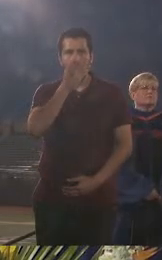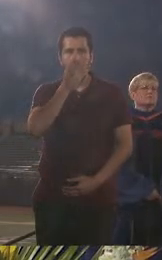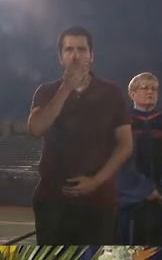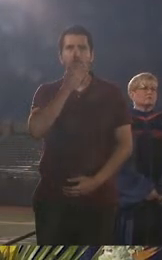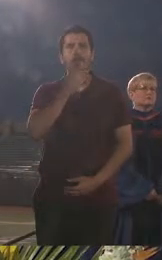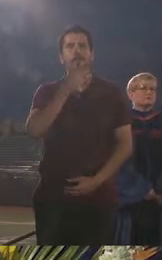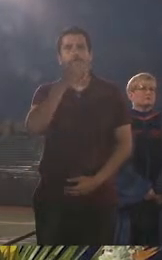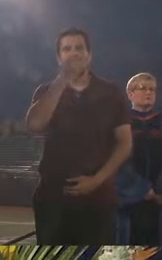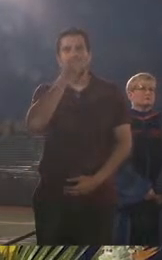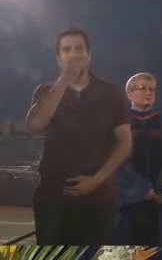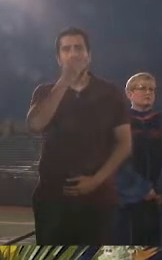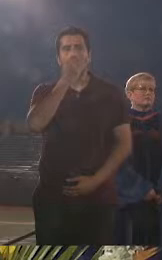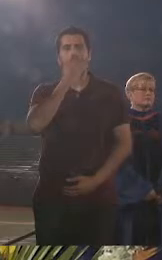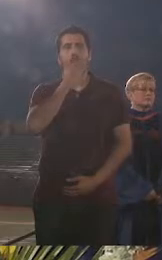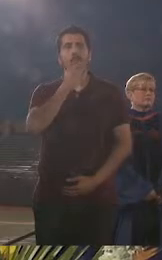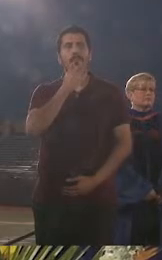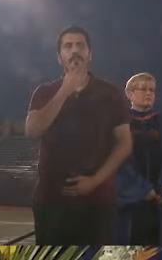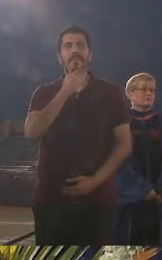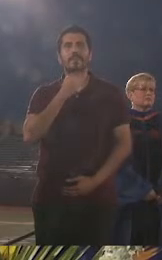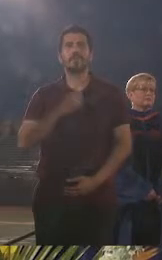2023 de Highlands High School.